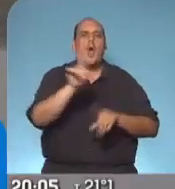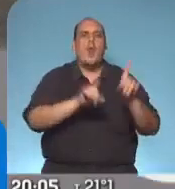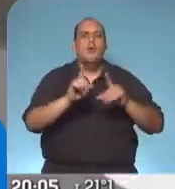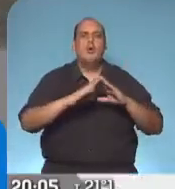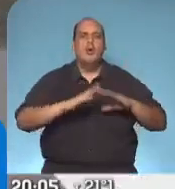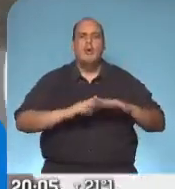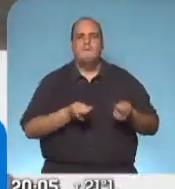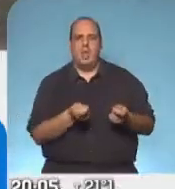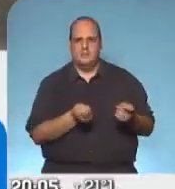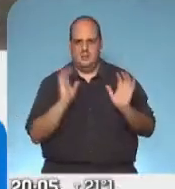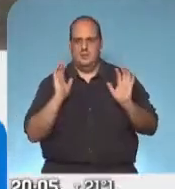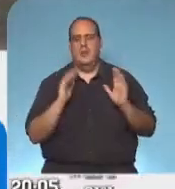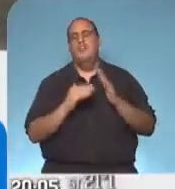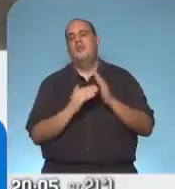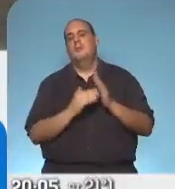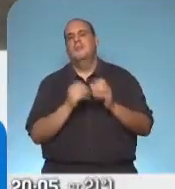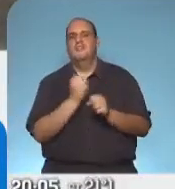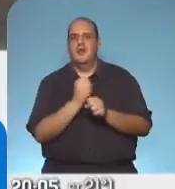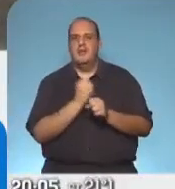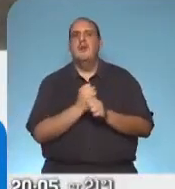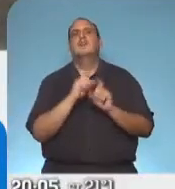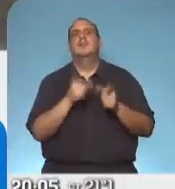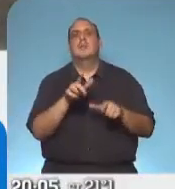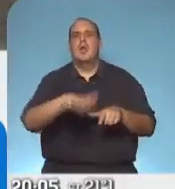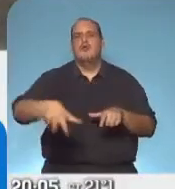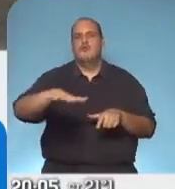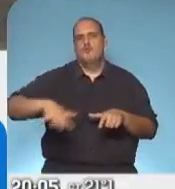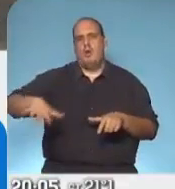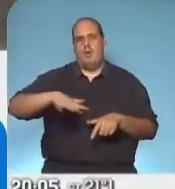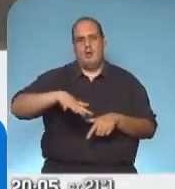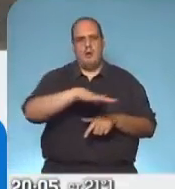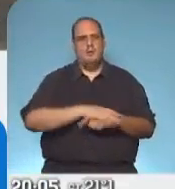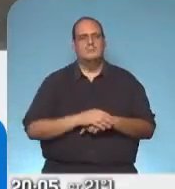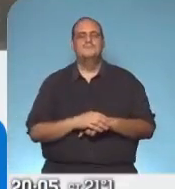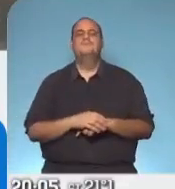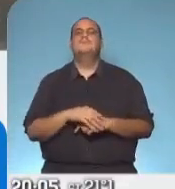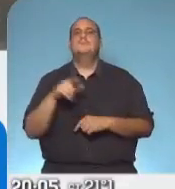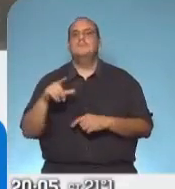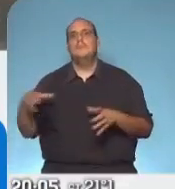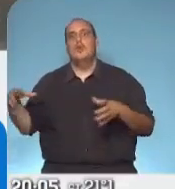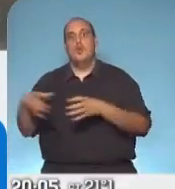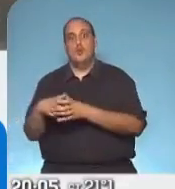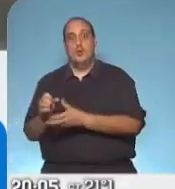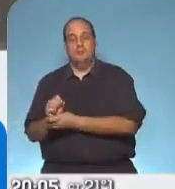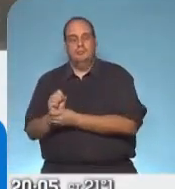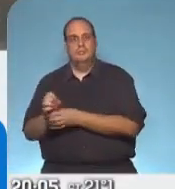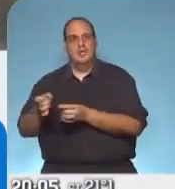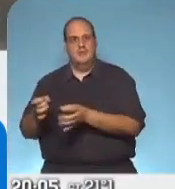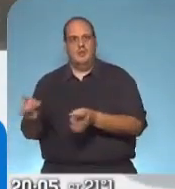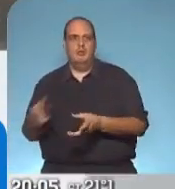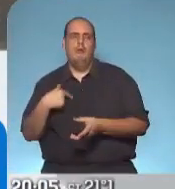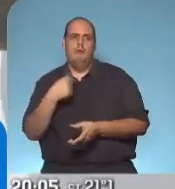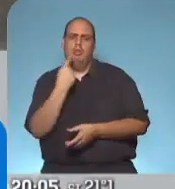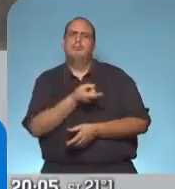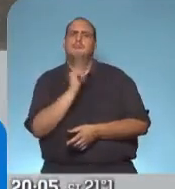cuarentena según las actividades y según las diversas regiones. Fundamentalmente, los infectólogos dieron el visto bueno para